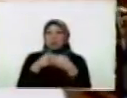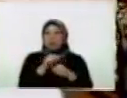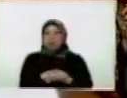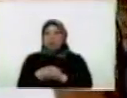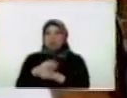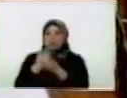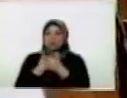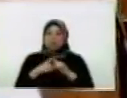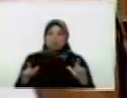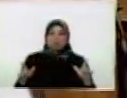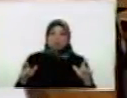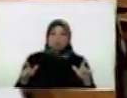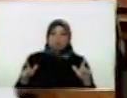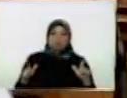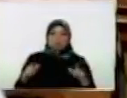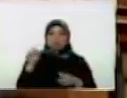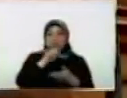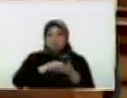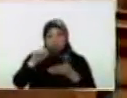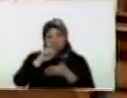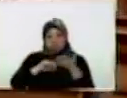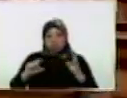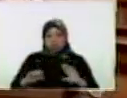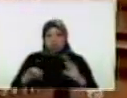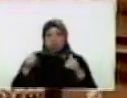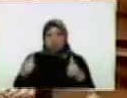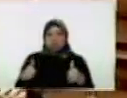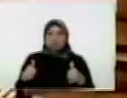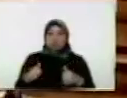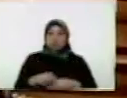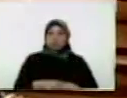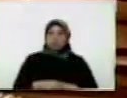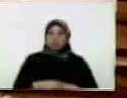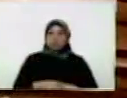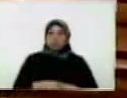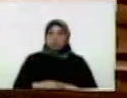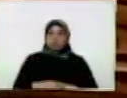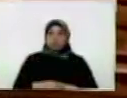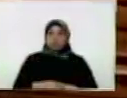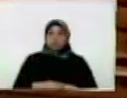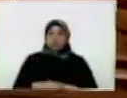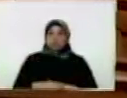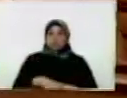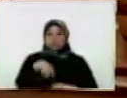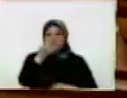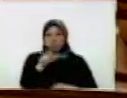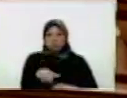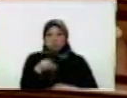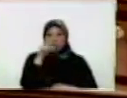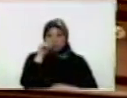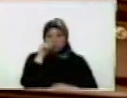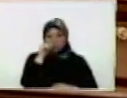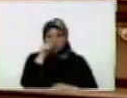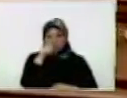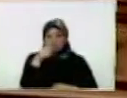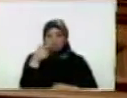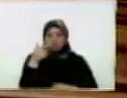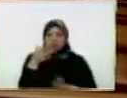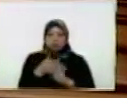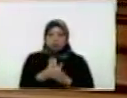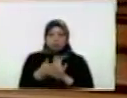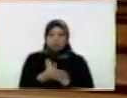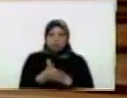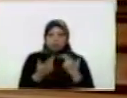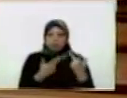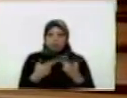dignidad, hubo una escritora que conversó con nosotros y quedó impresionada de tanta pureza